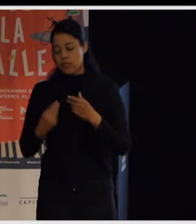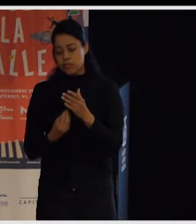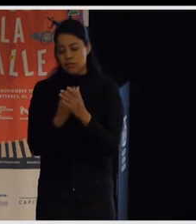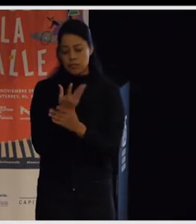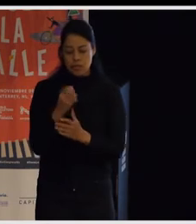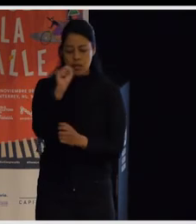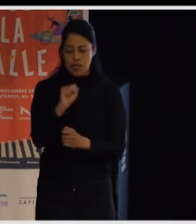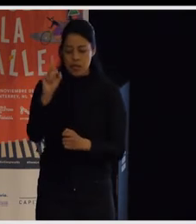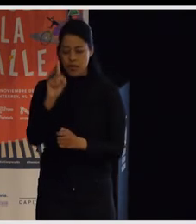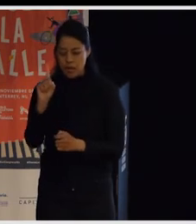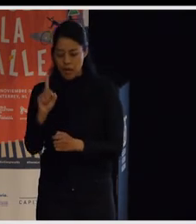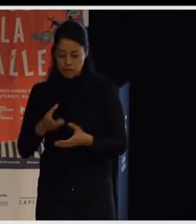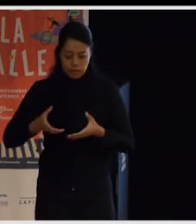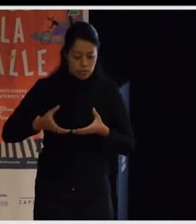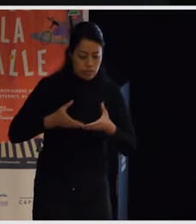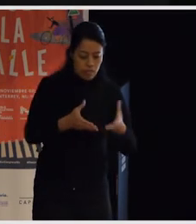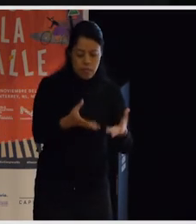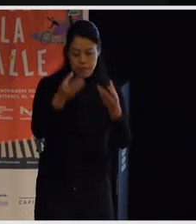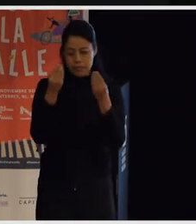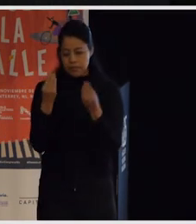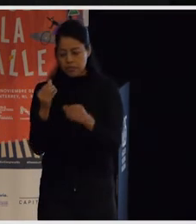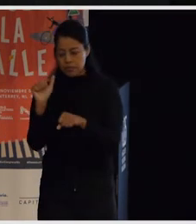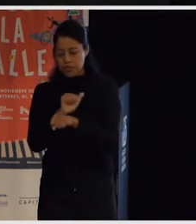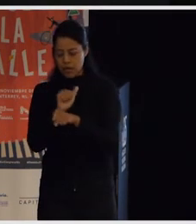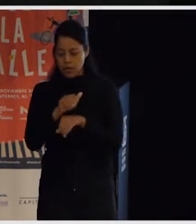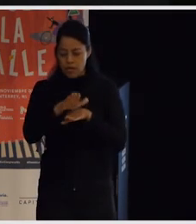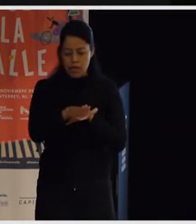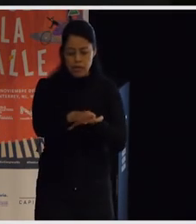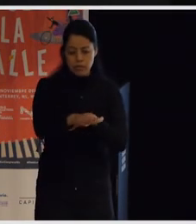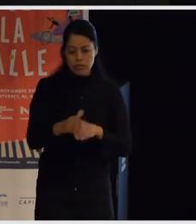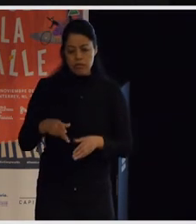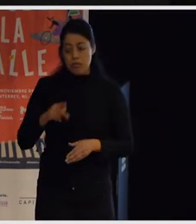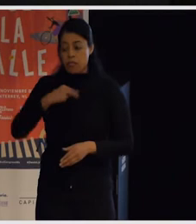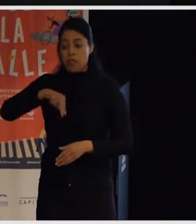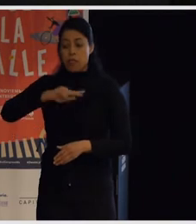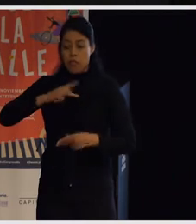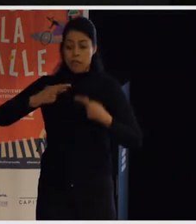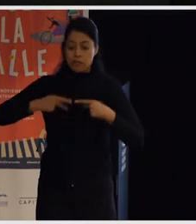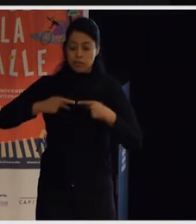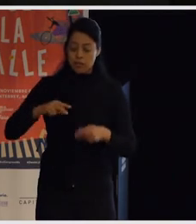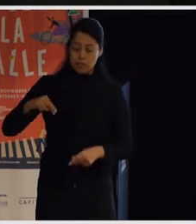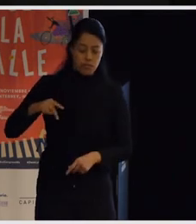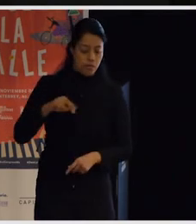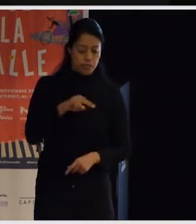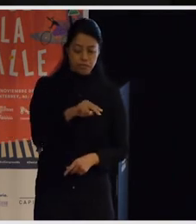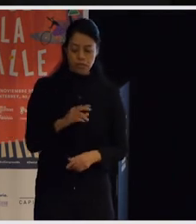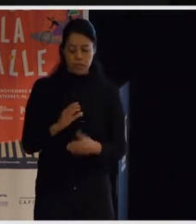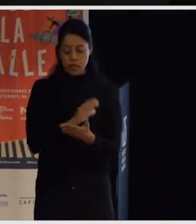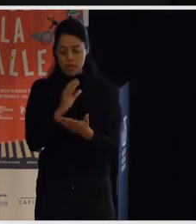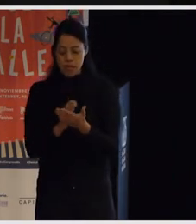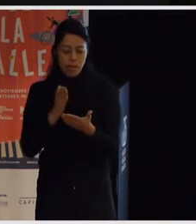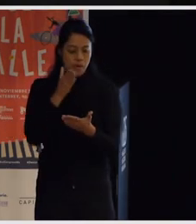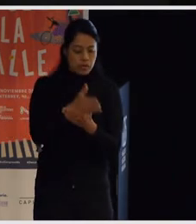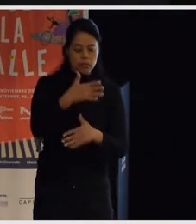empiezan a llenarse de autos no cuando todos podemos como los trayectos podrías hacer cruzar la ciudad en 15 minutos ahora